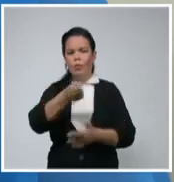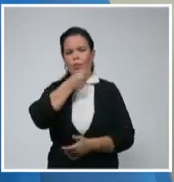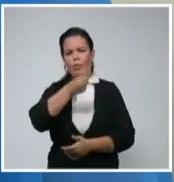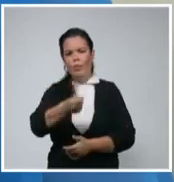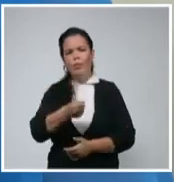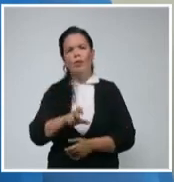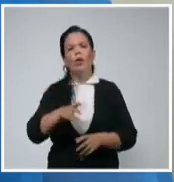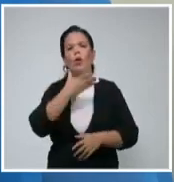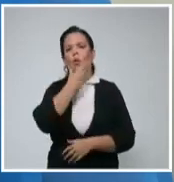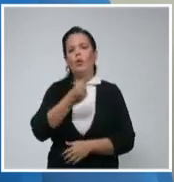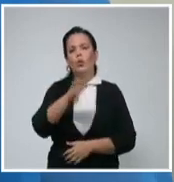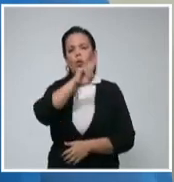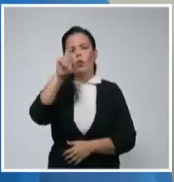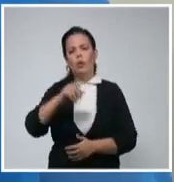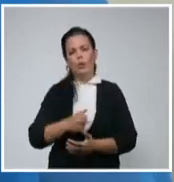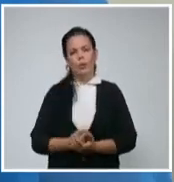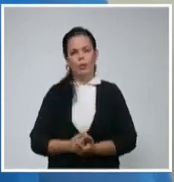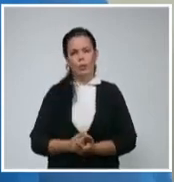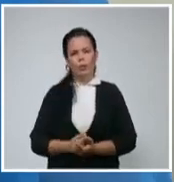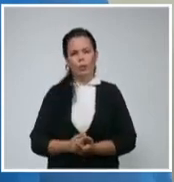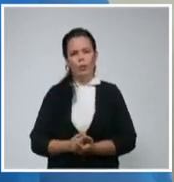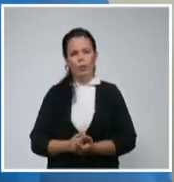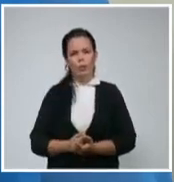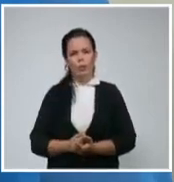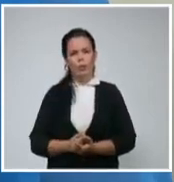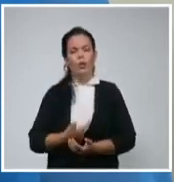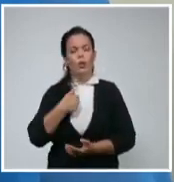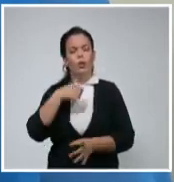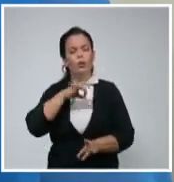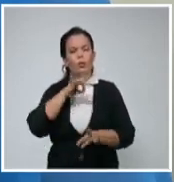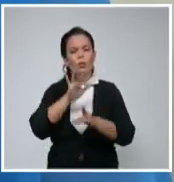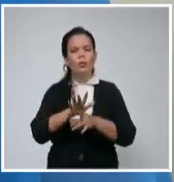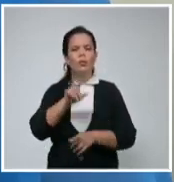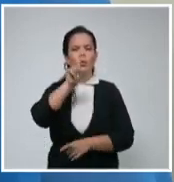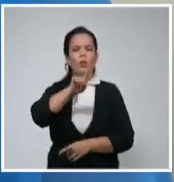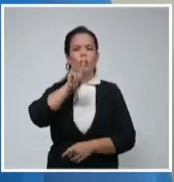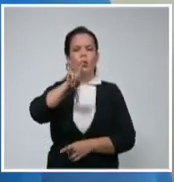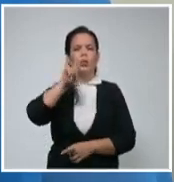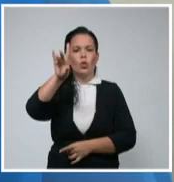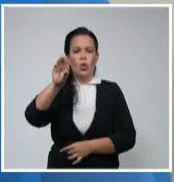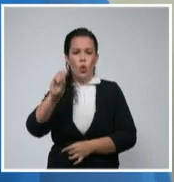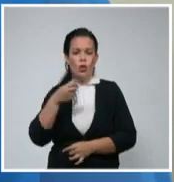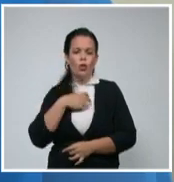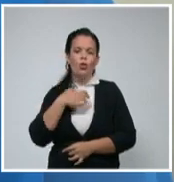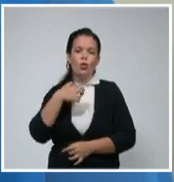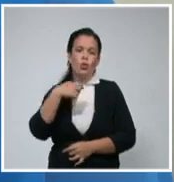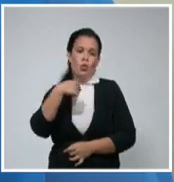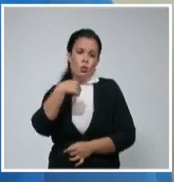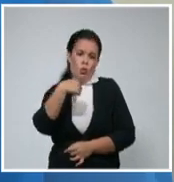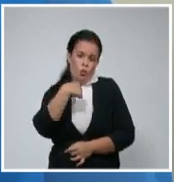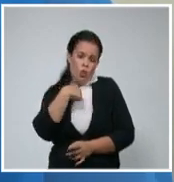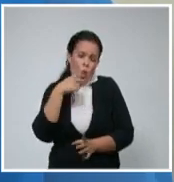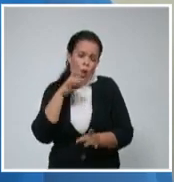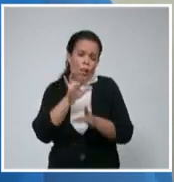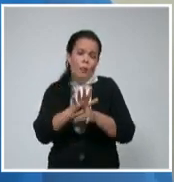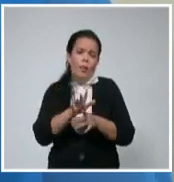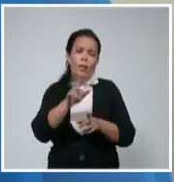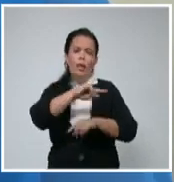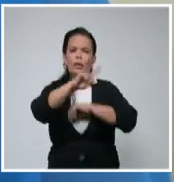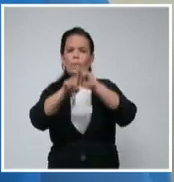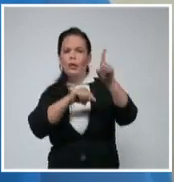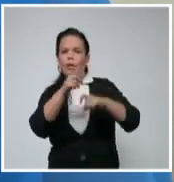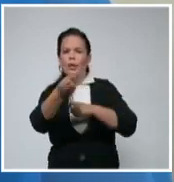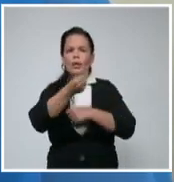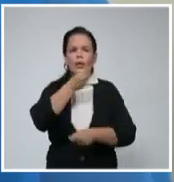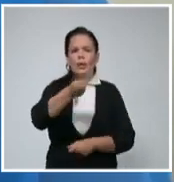año 90 a hacer esa serie de investigación entrevistando a prostitutas a través de una